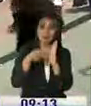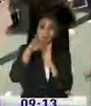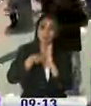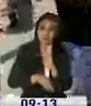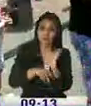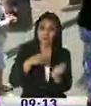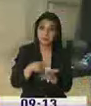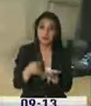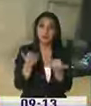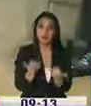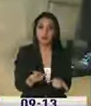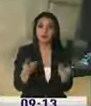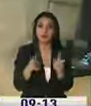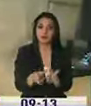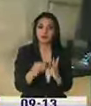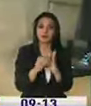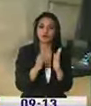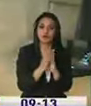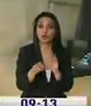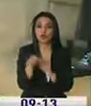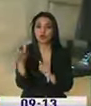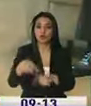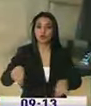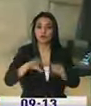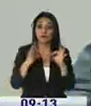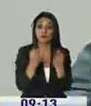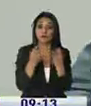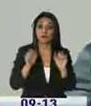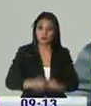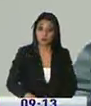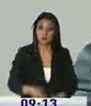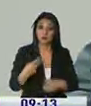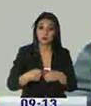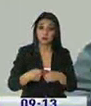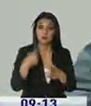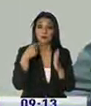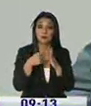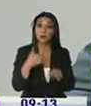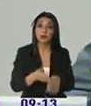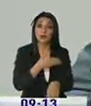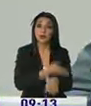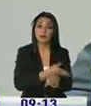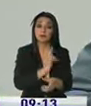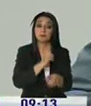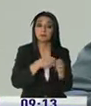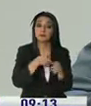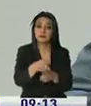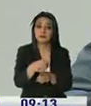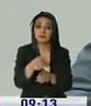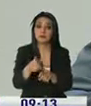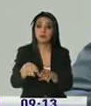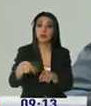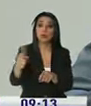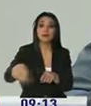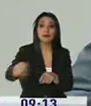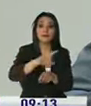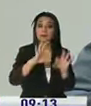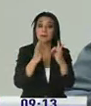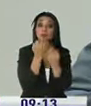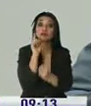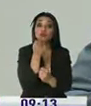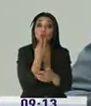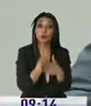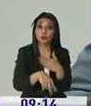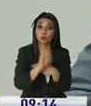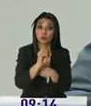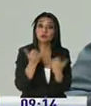este, ahora también se incorporarán a otros miembros de la familia. Que antes no se podía incorporar nada más que a los hijos, ahora